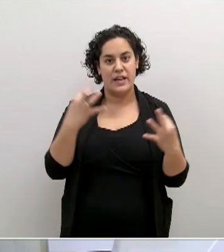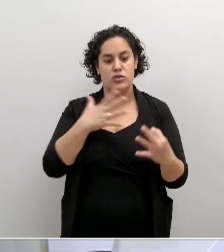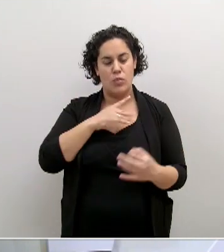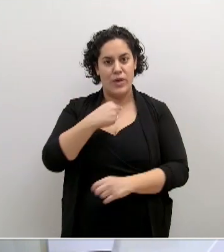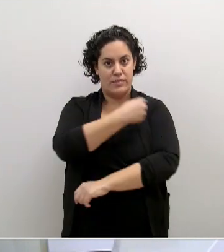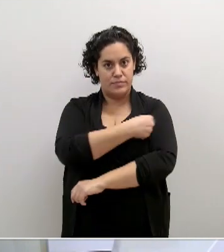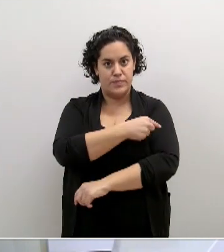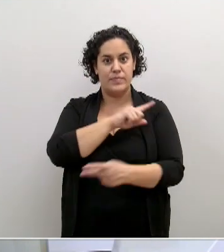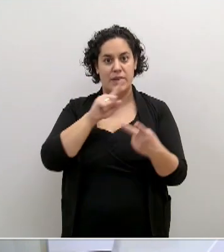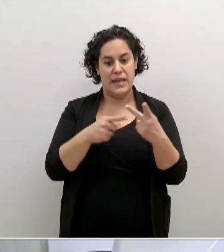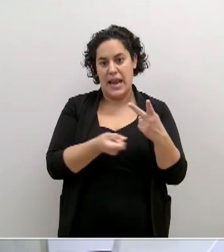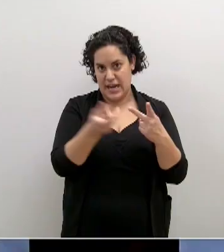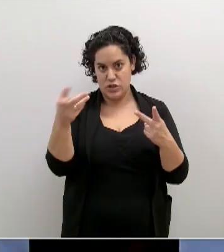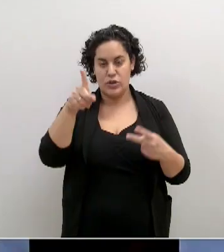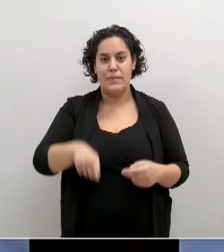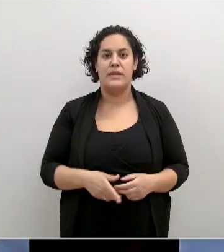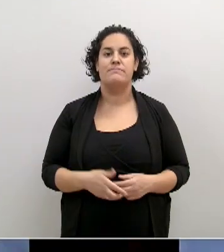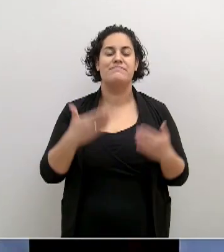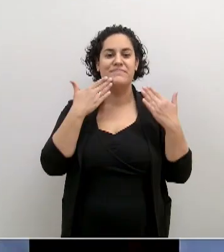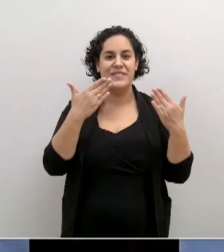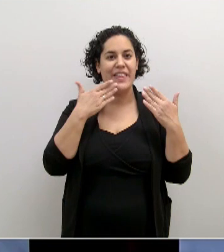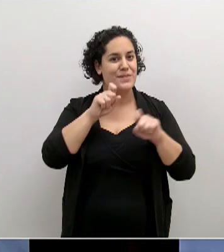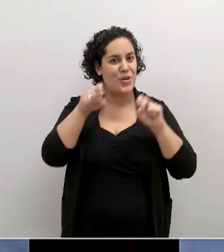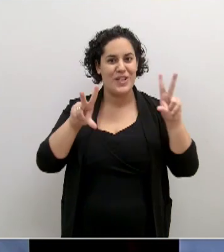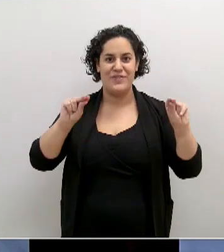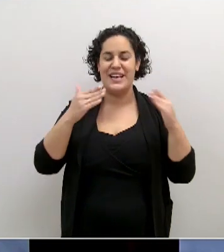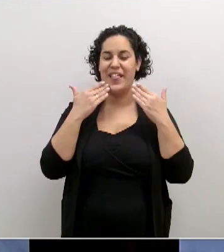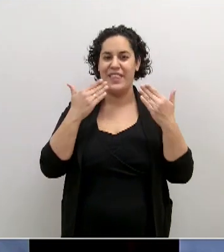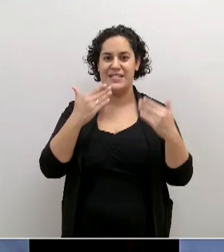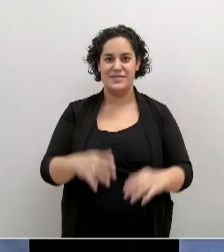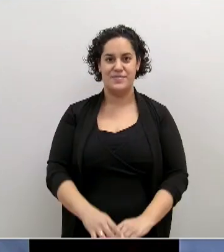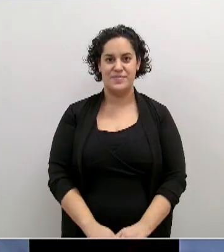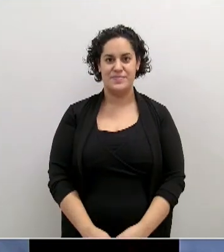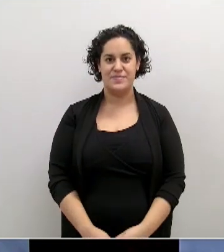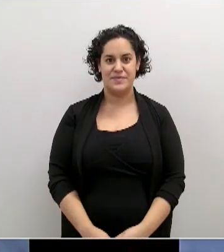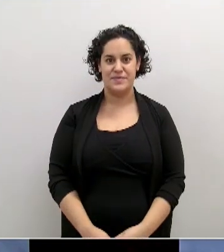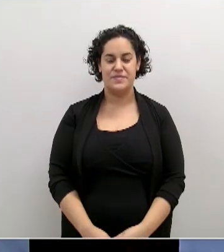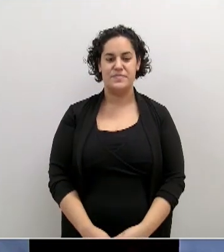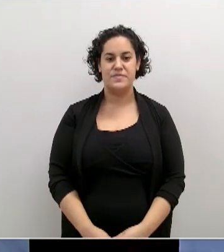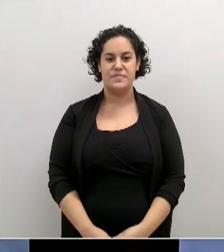en segundo lugar el resto. Muchas gracias. No hay más preguntas. Gracias.